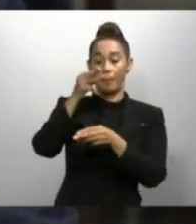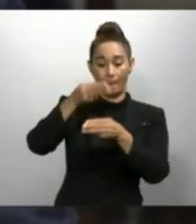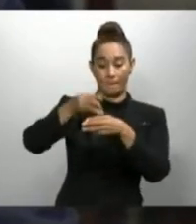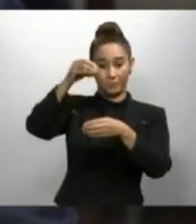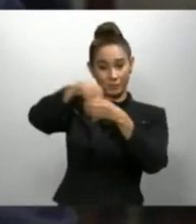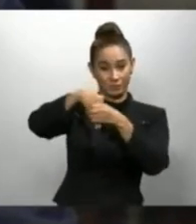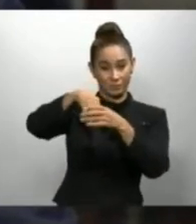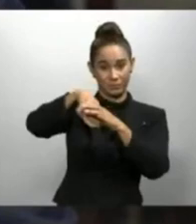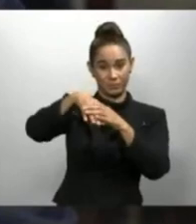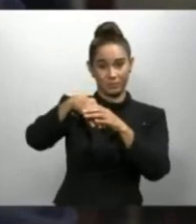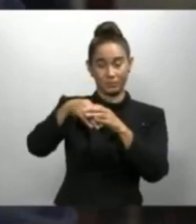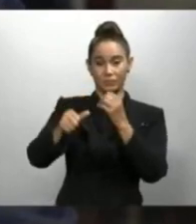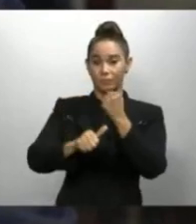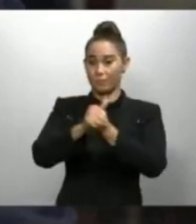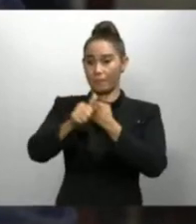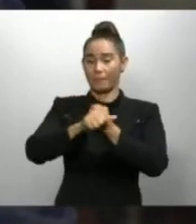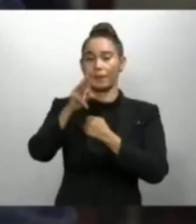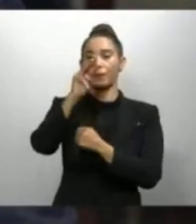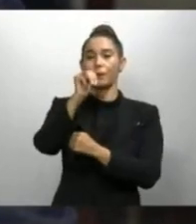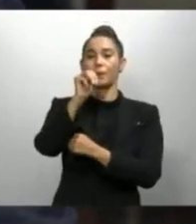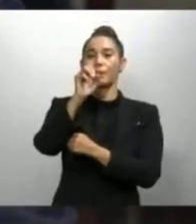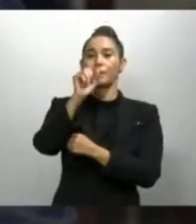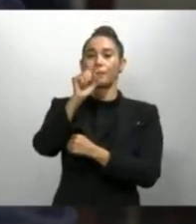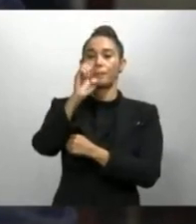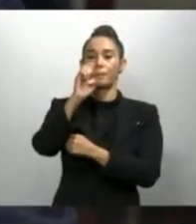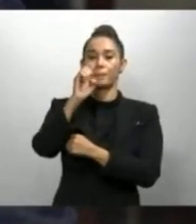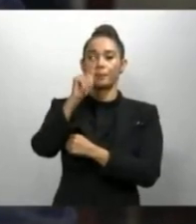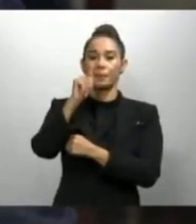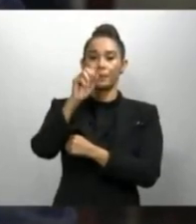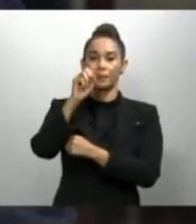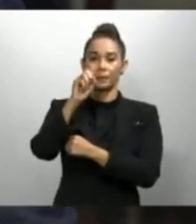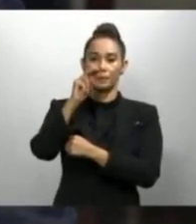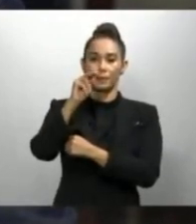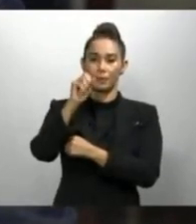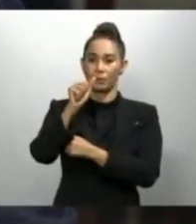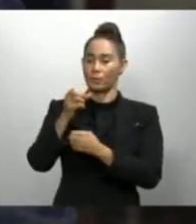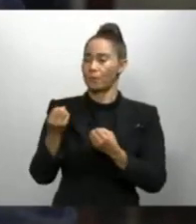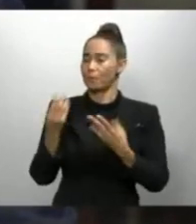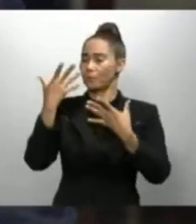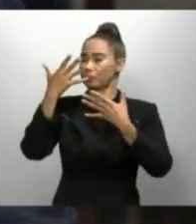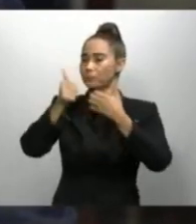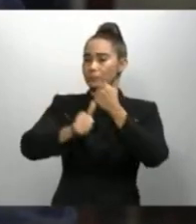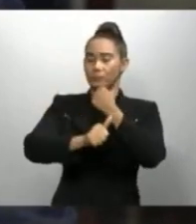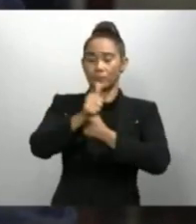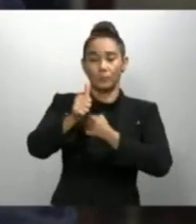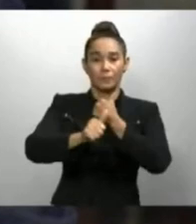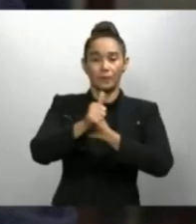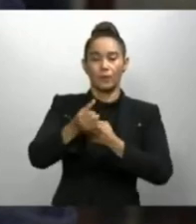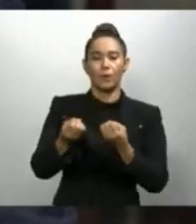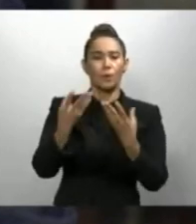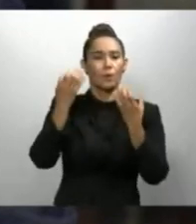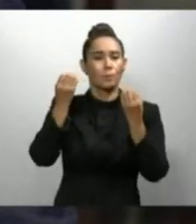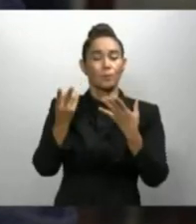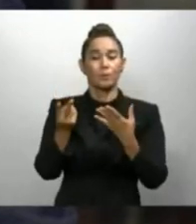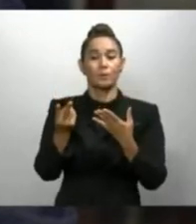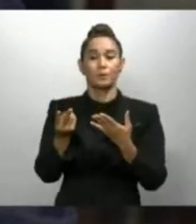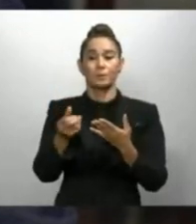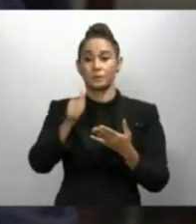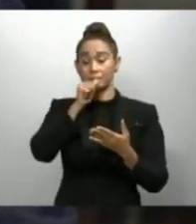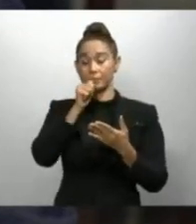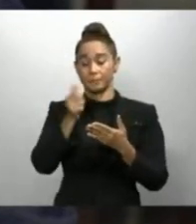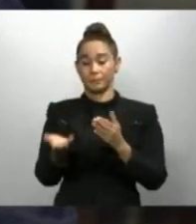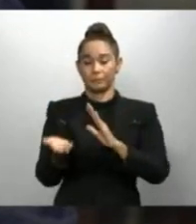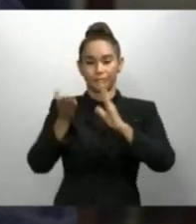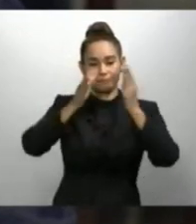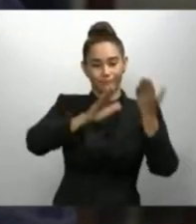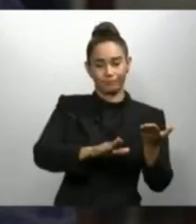no es un juego, es altamente peligroso y ha cobrado ya la vida de 127 personas en lo que